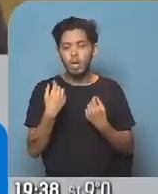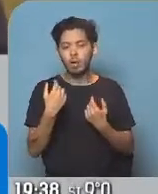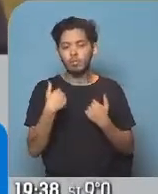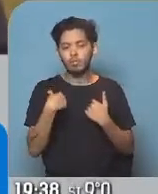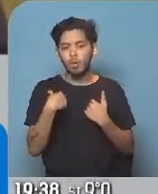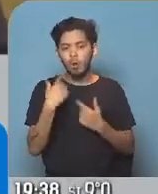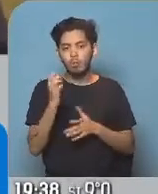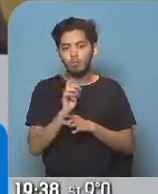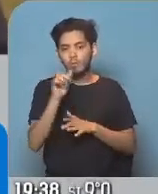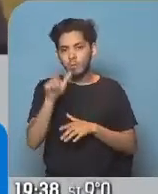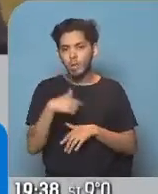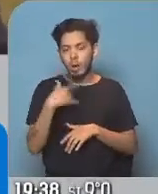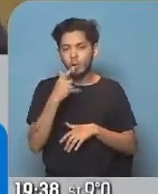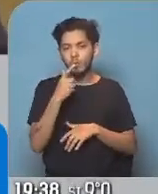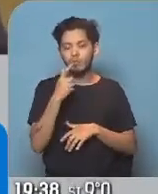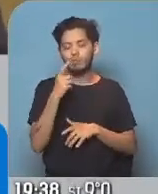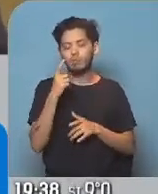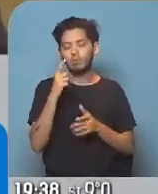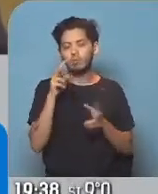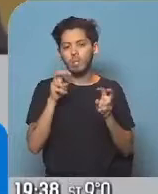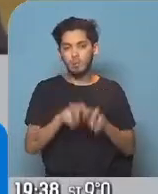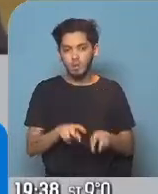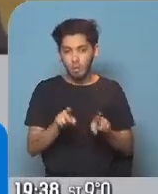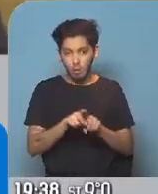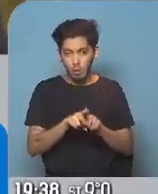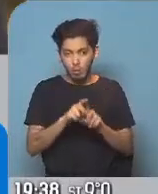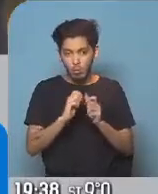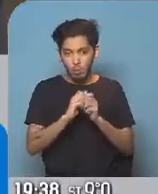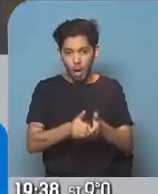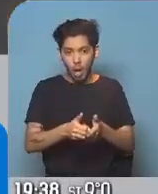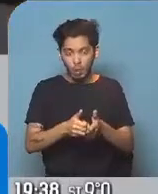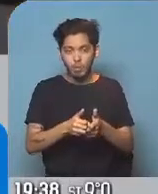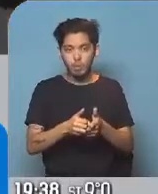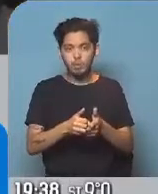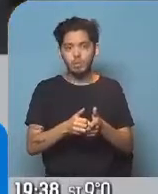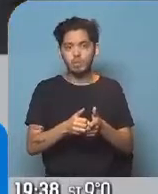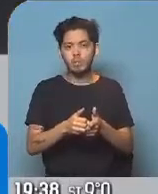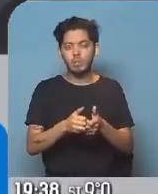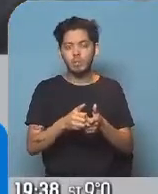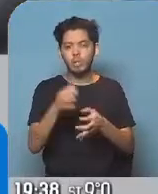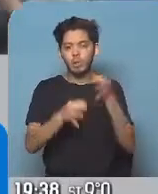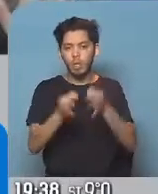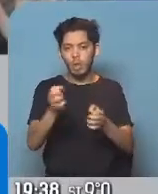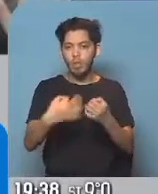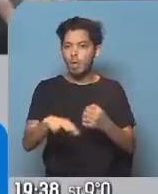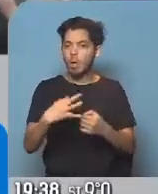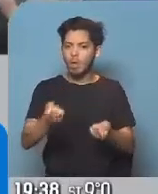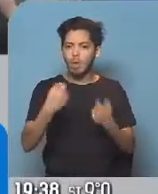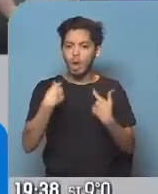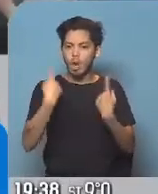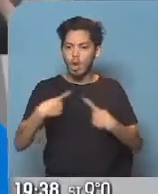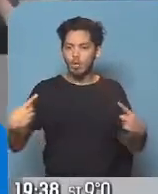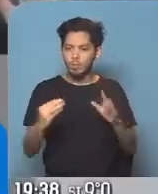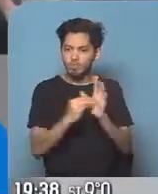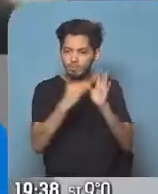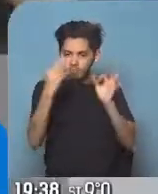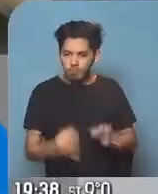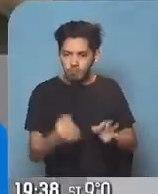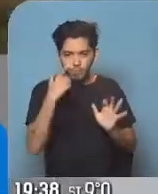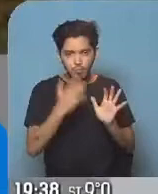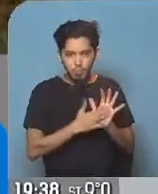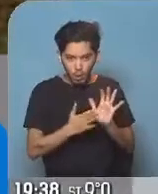auditor, no conozco el detalle y creo que la justicia tiene que aportarnos los elementos claves, las